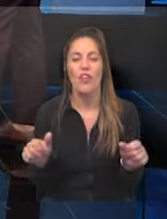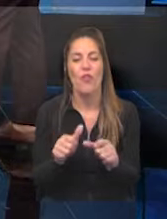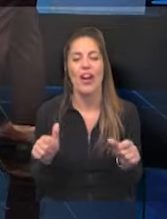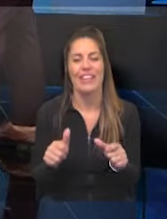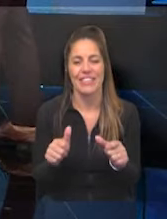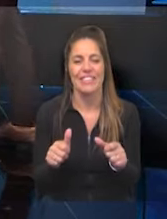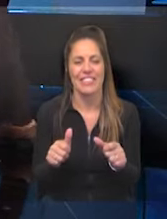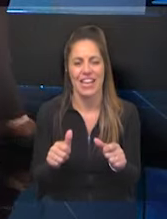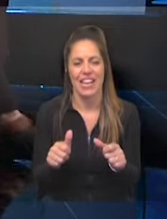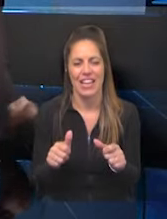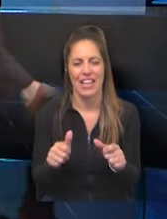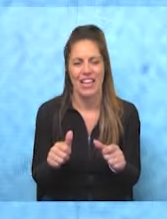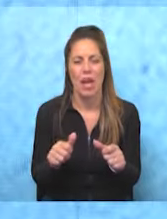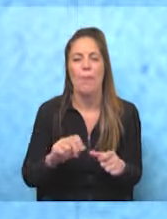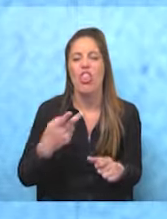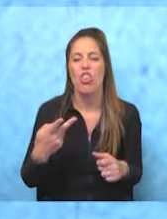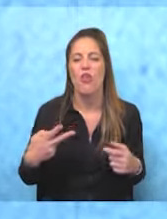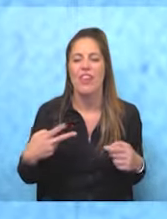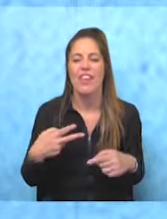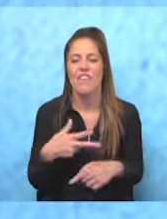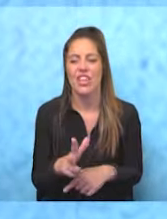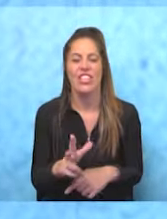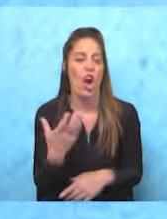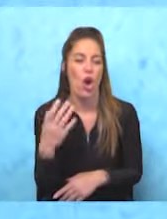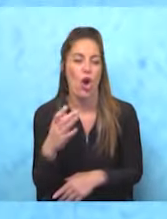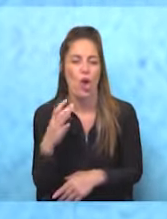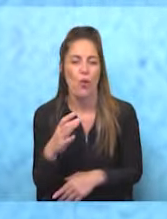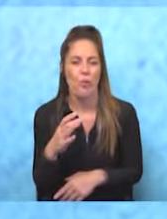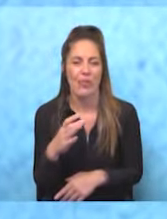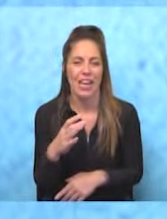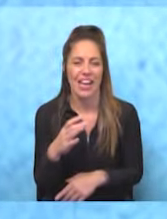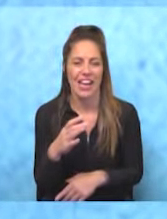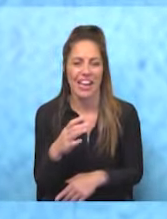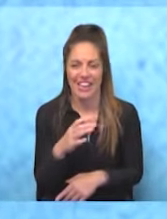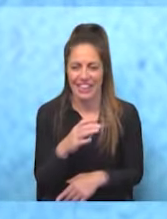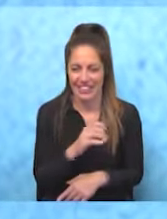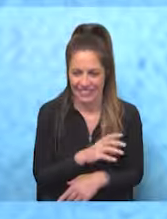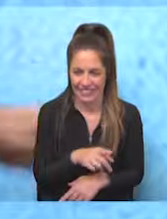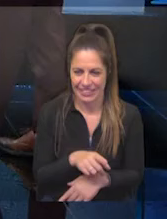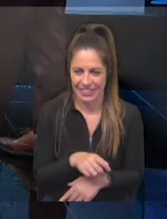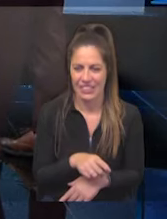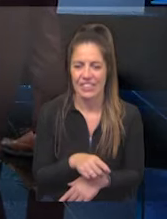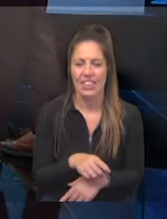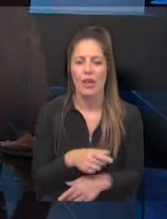Rodrigo Aguirre para la doble fecha contra entre Colombia y chile mientras nosotros estamos hablando de